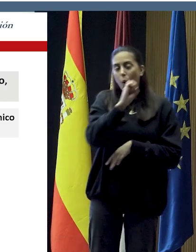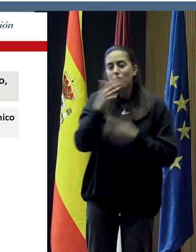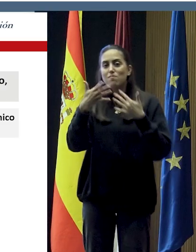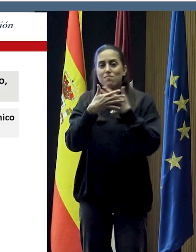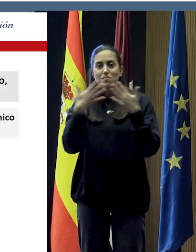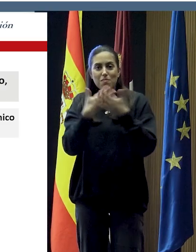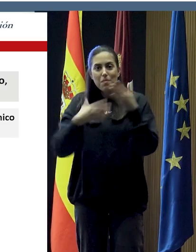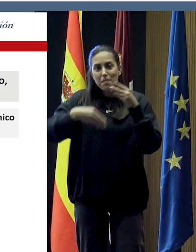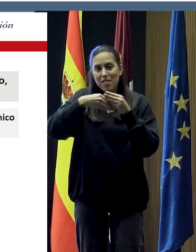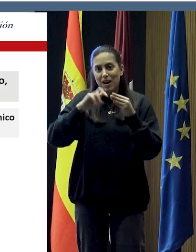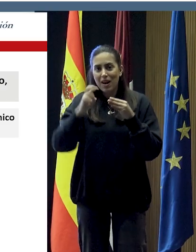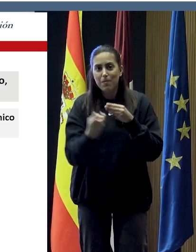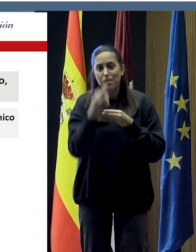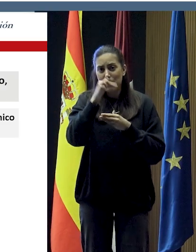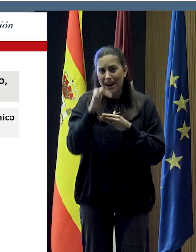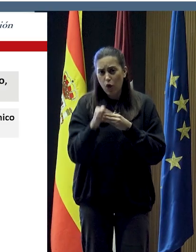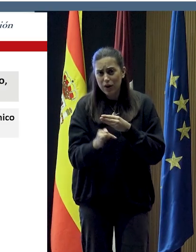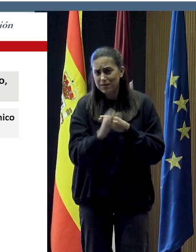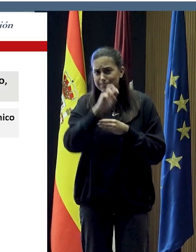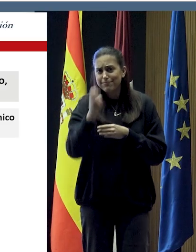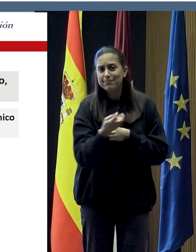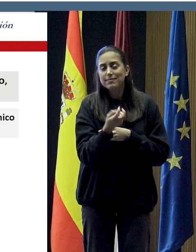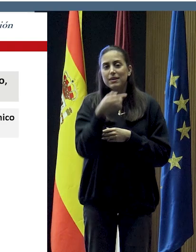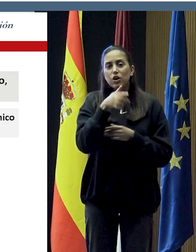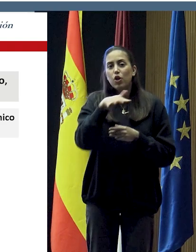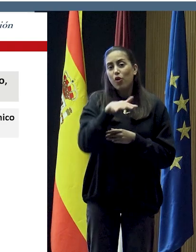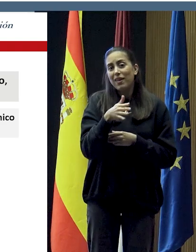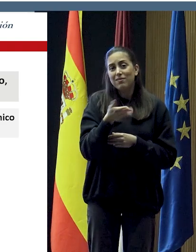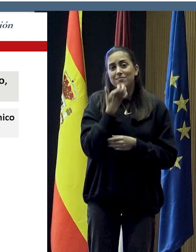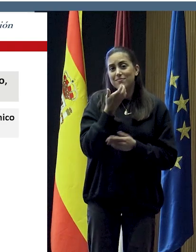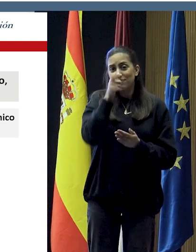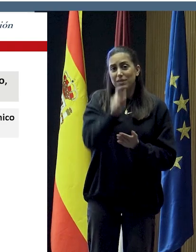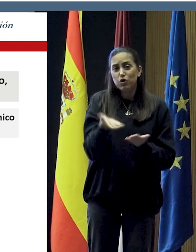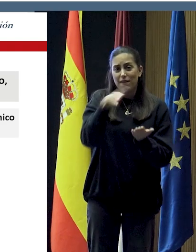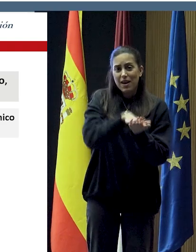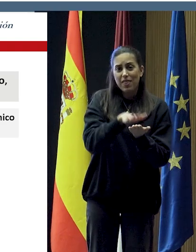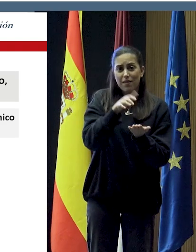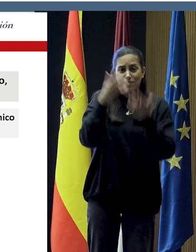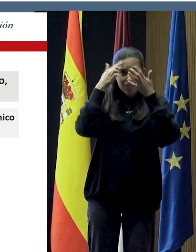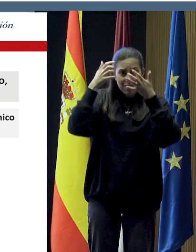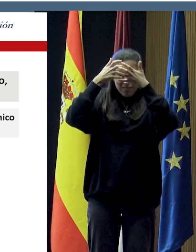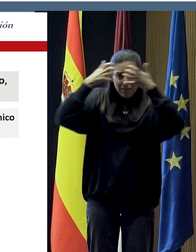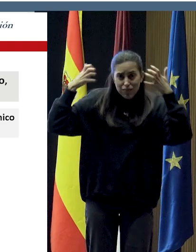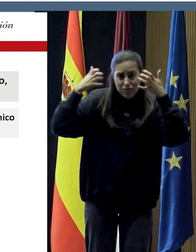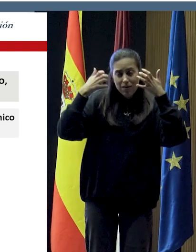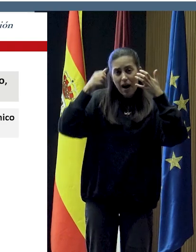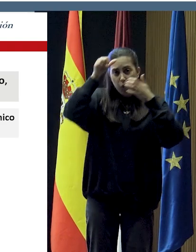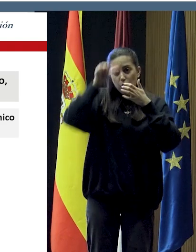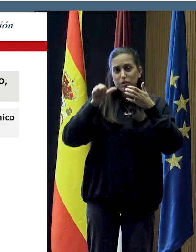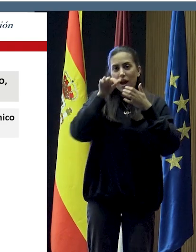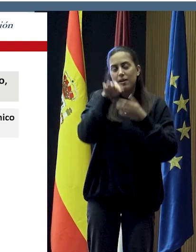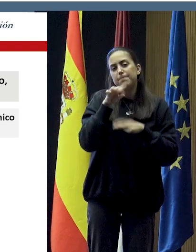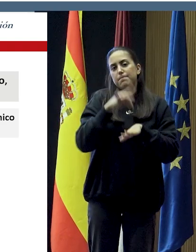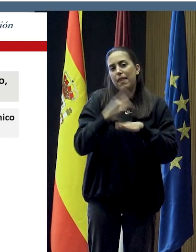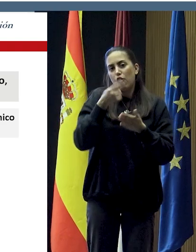existe un marcador o varios marcadores, es en el momento de la autopsia. Y a día de hoy no hay otra. Hasta que no se confirma la autopsia, el médico